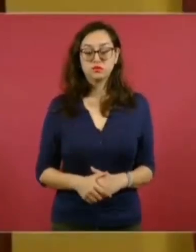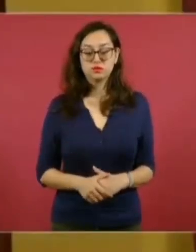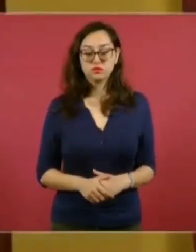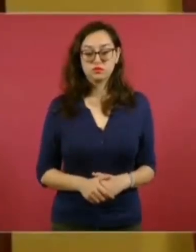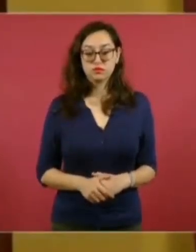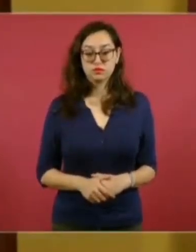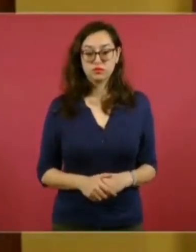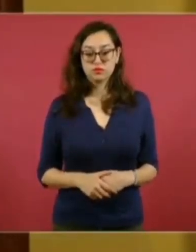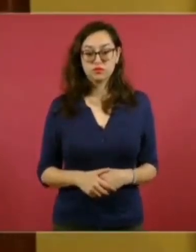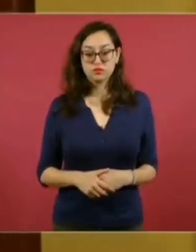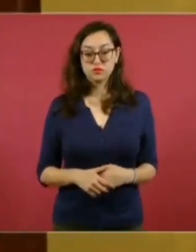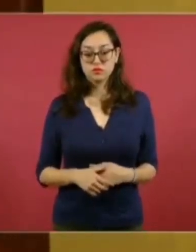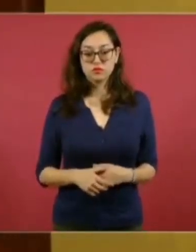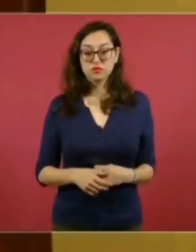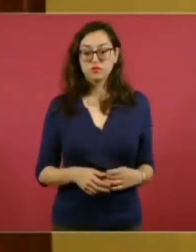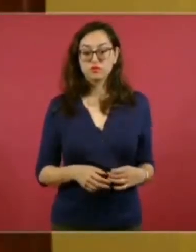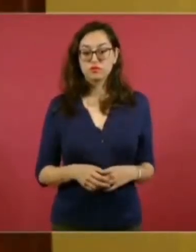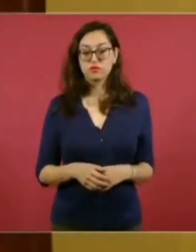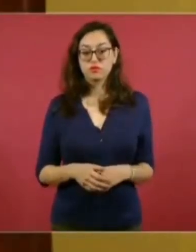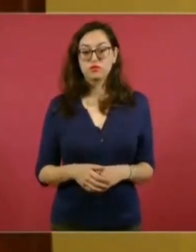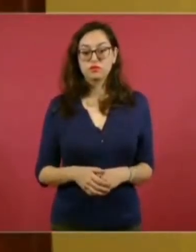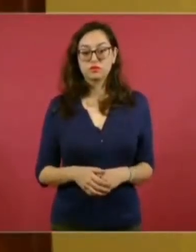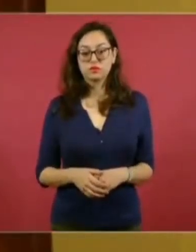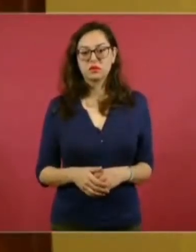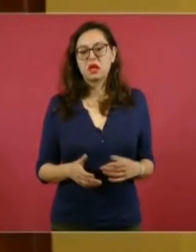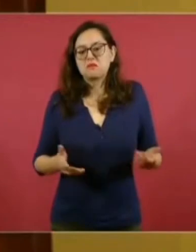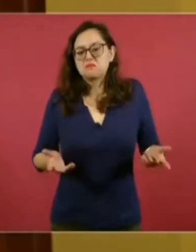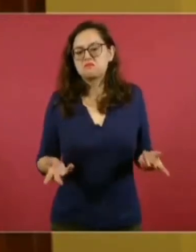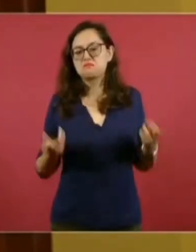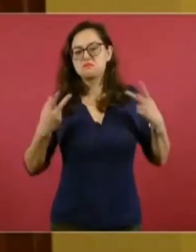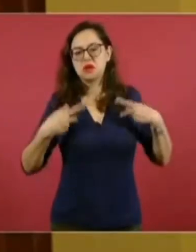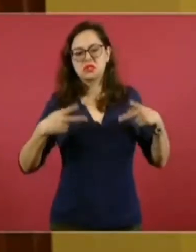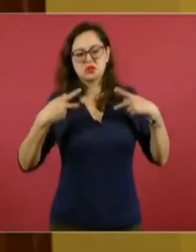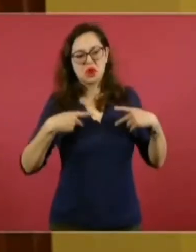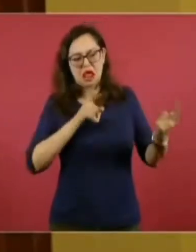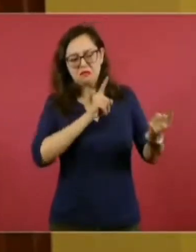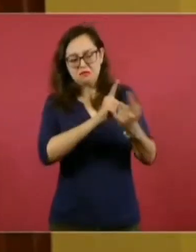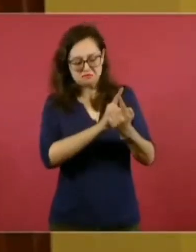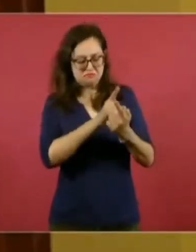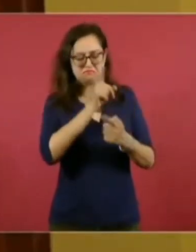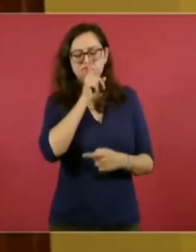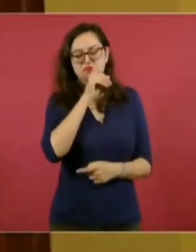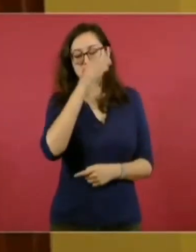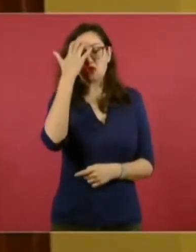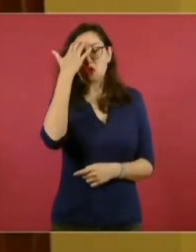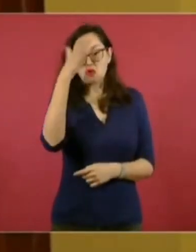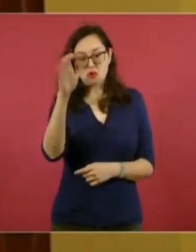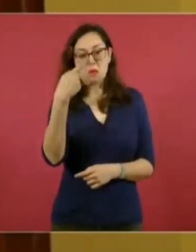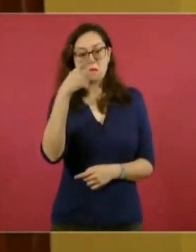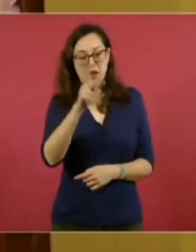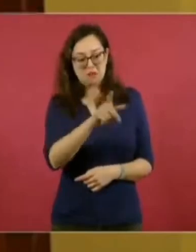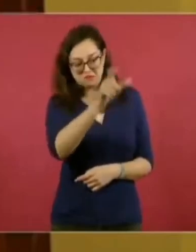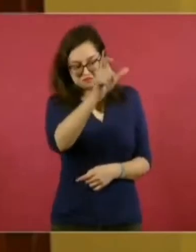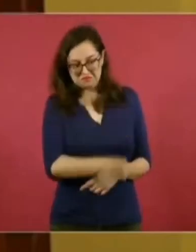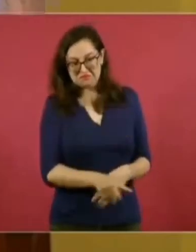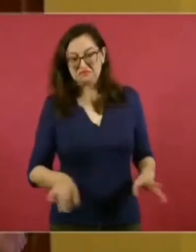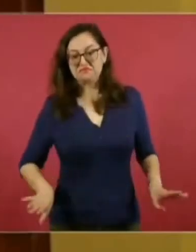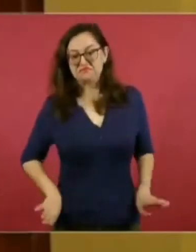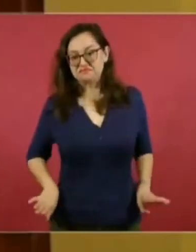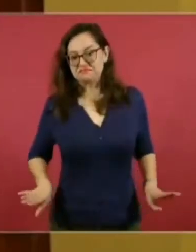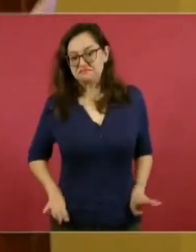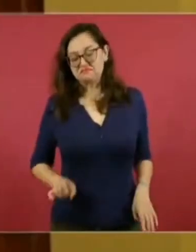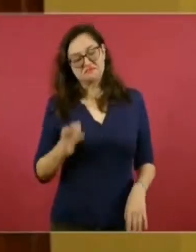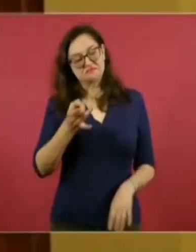No la conozco personalmente, creo que una vez la vi hace muchos años. Pero por sus